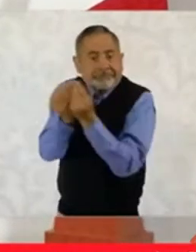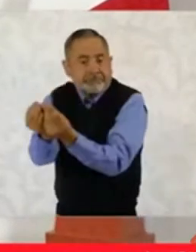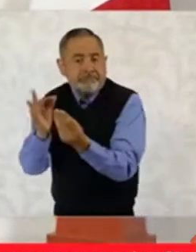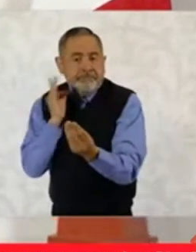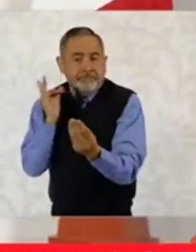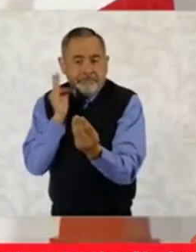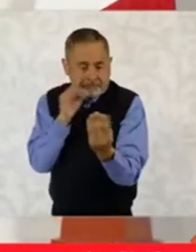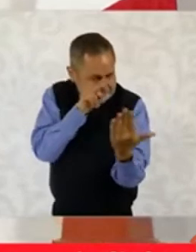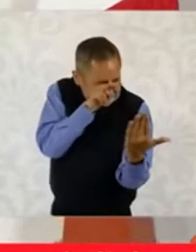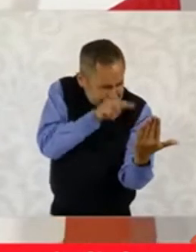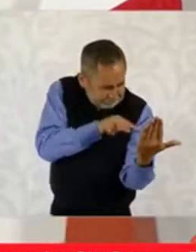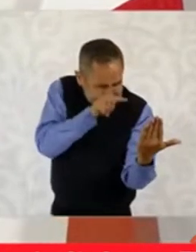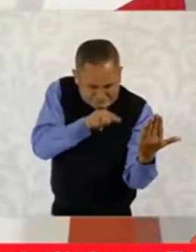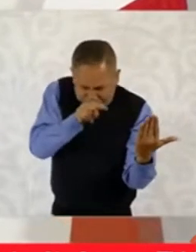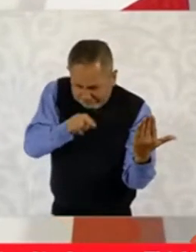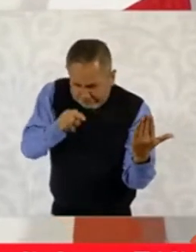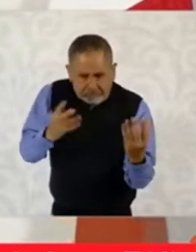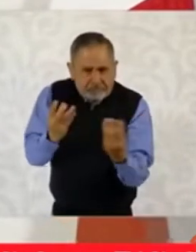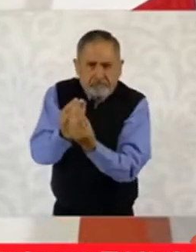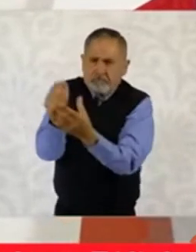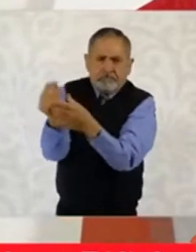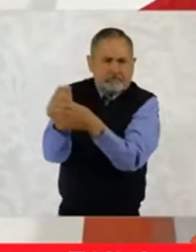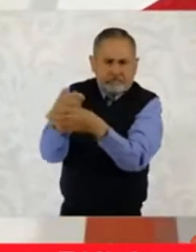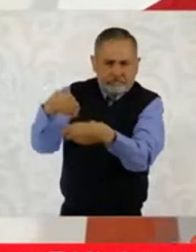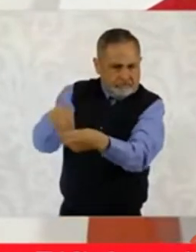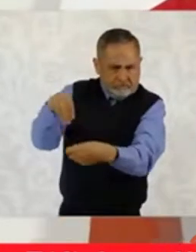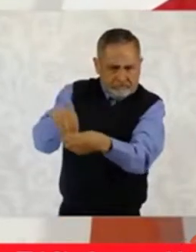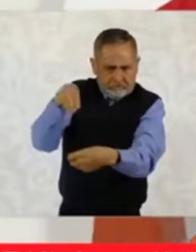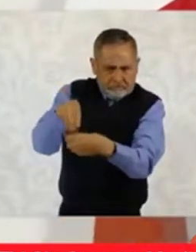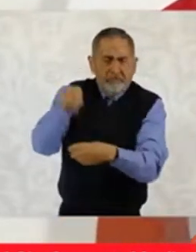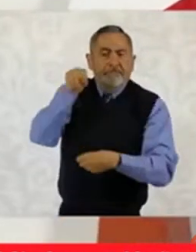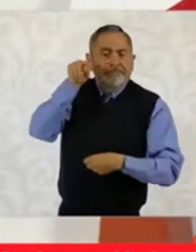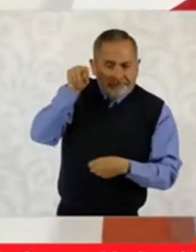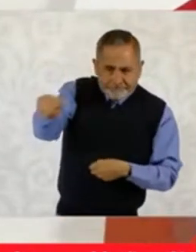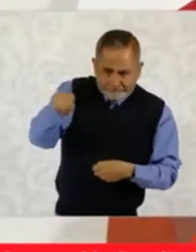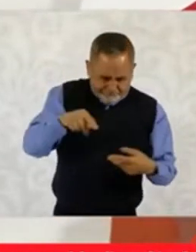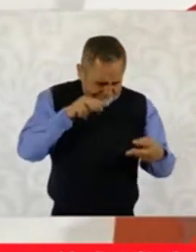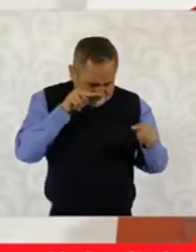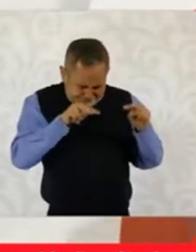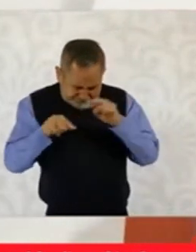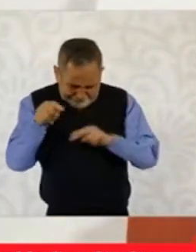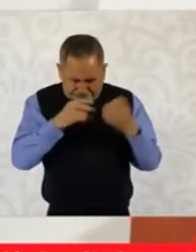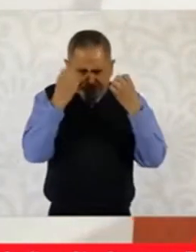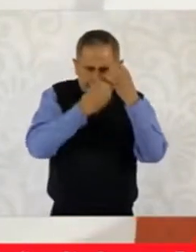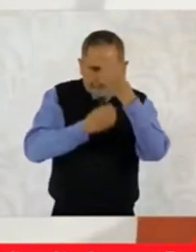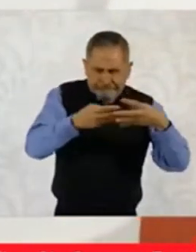información. Repito, para las instituciones de seguridad y de justicia.